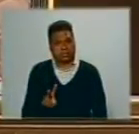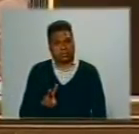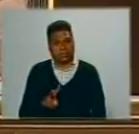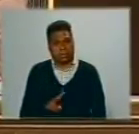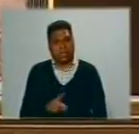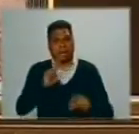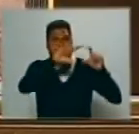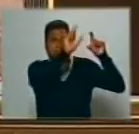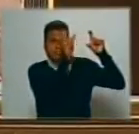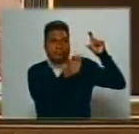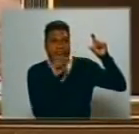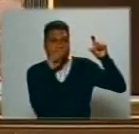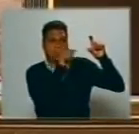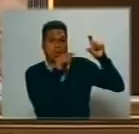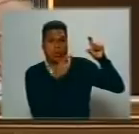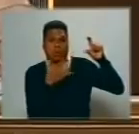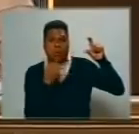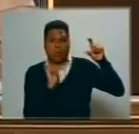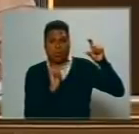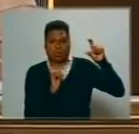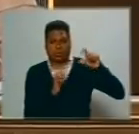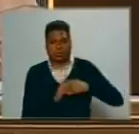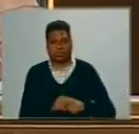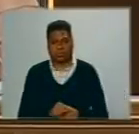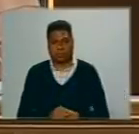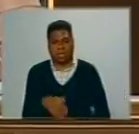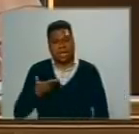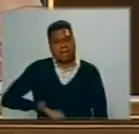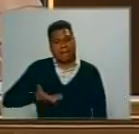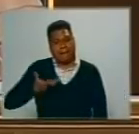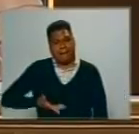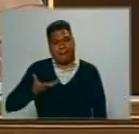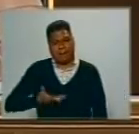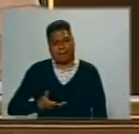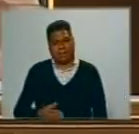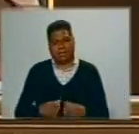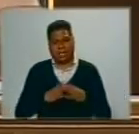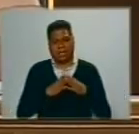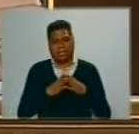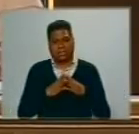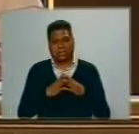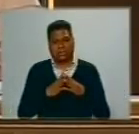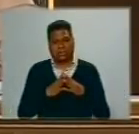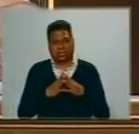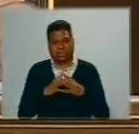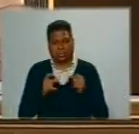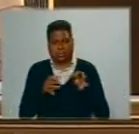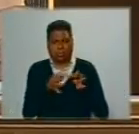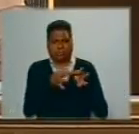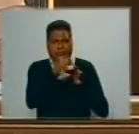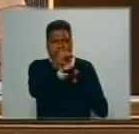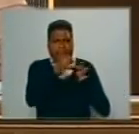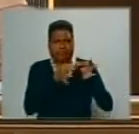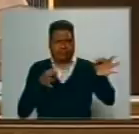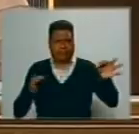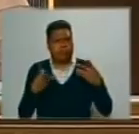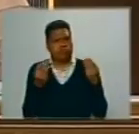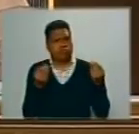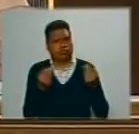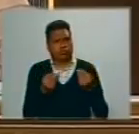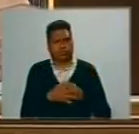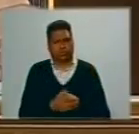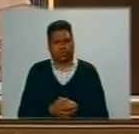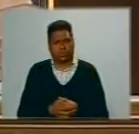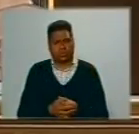constituye uno de los despojos territoriales más grandes en cantidad de kilómetros cuadrados. Existe un